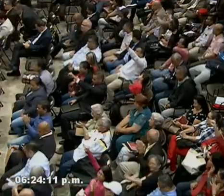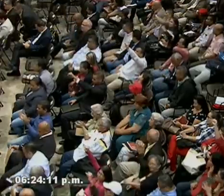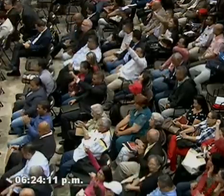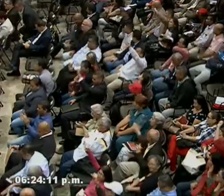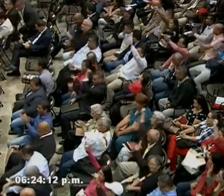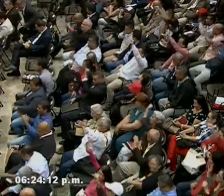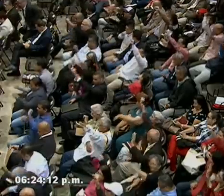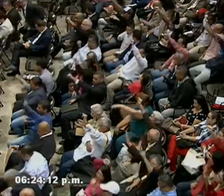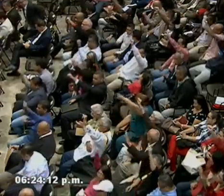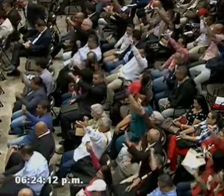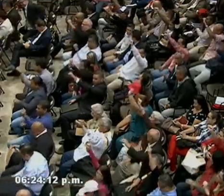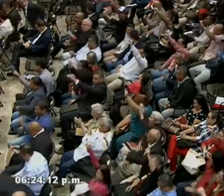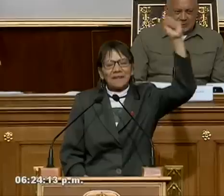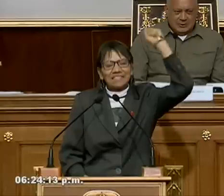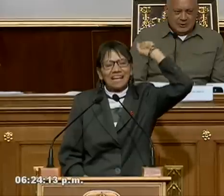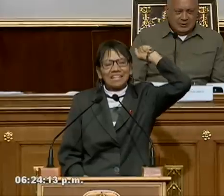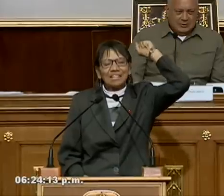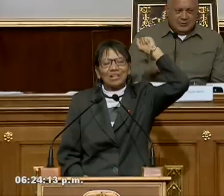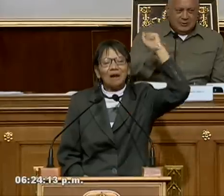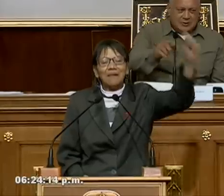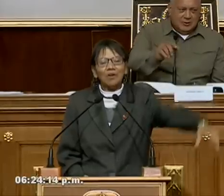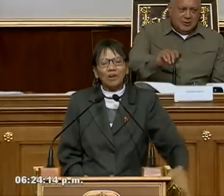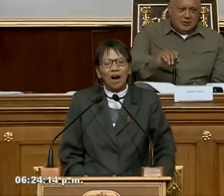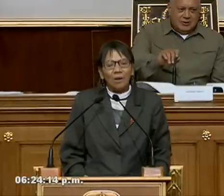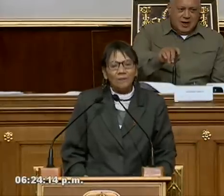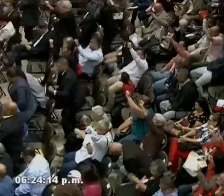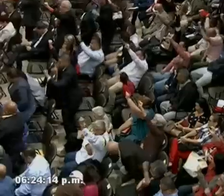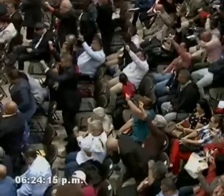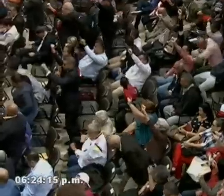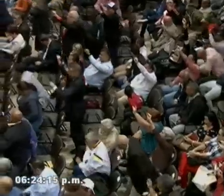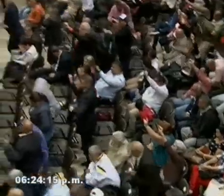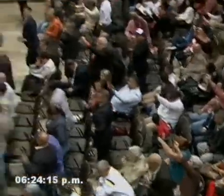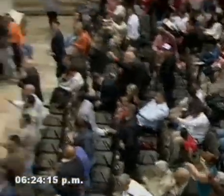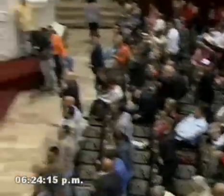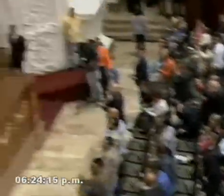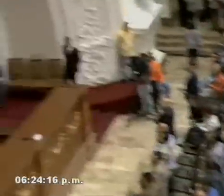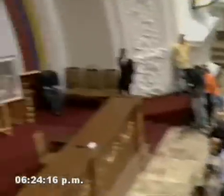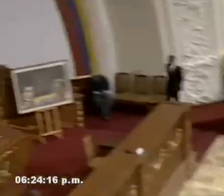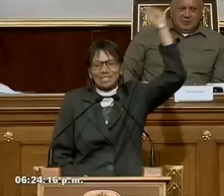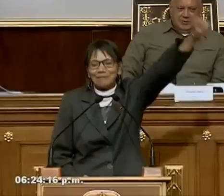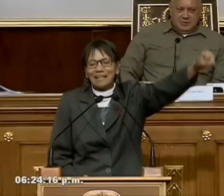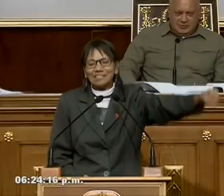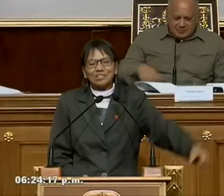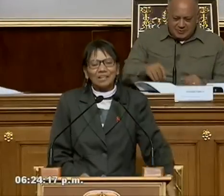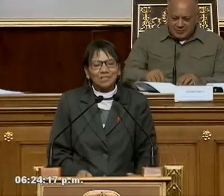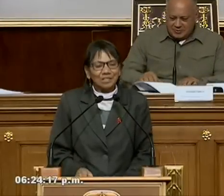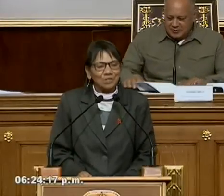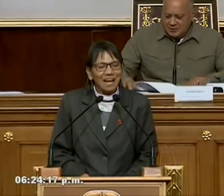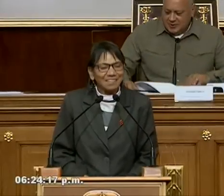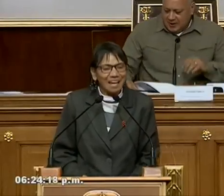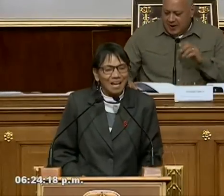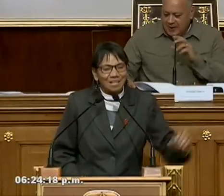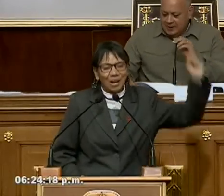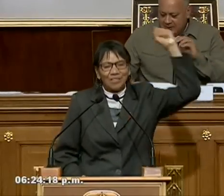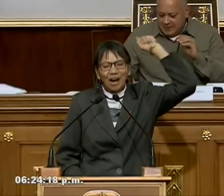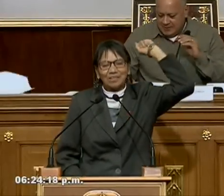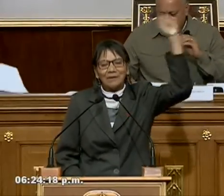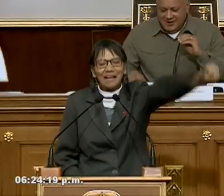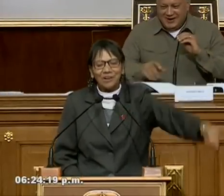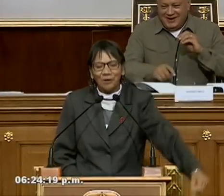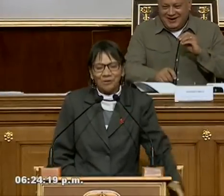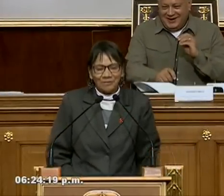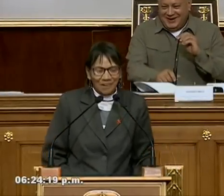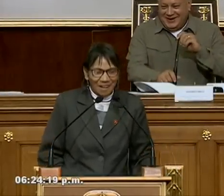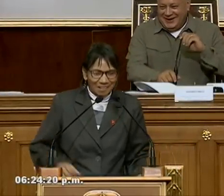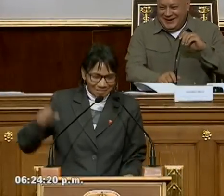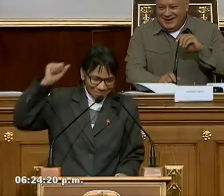presidente Chávez! ¡Viva el presidente Nicolás Maduro! ¡Viva nuestro presidente de la Asamblea Nacional Constituyente, Diosdado